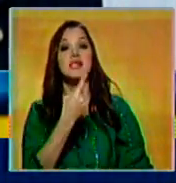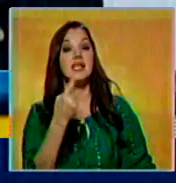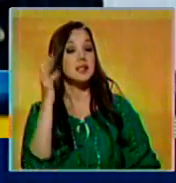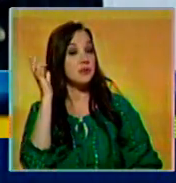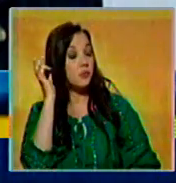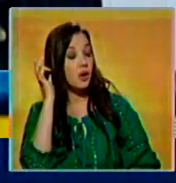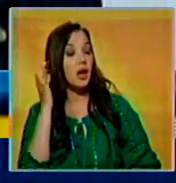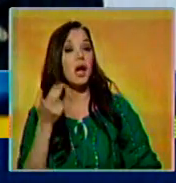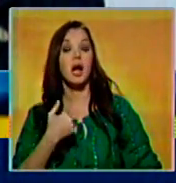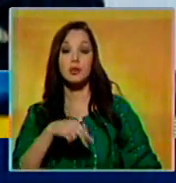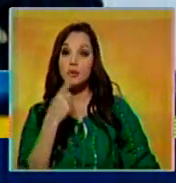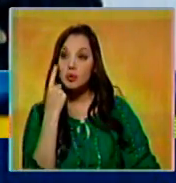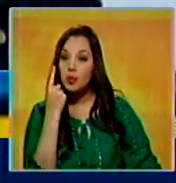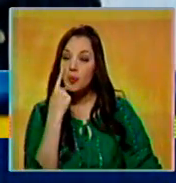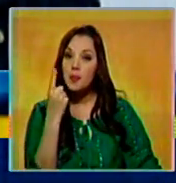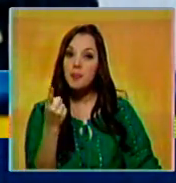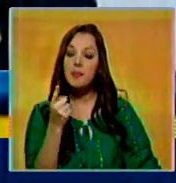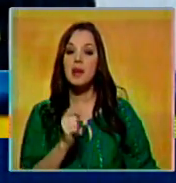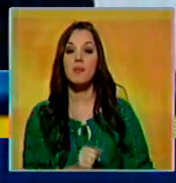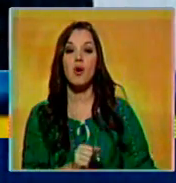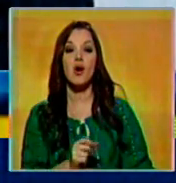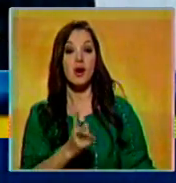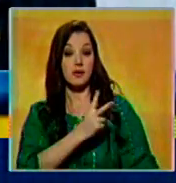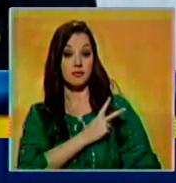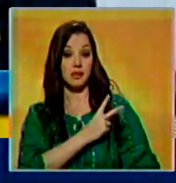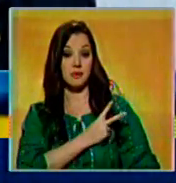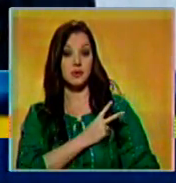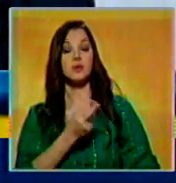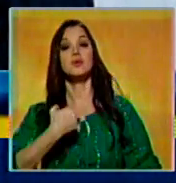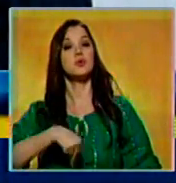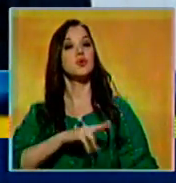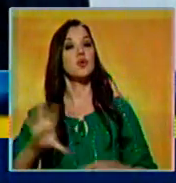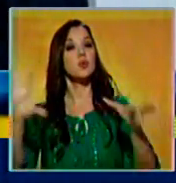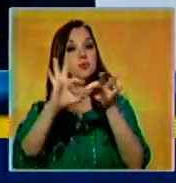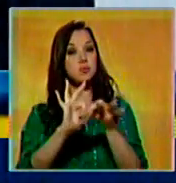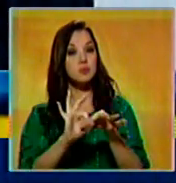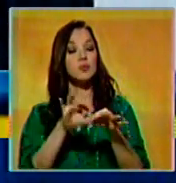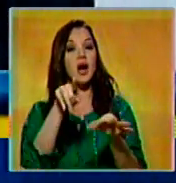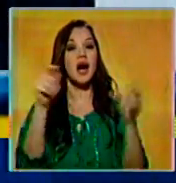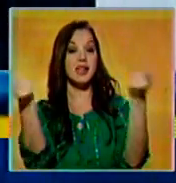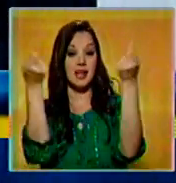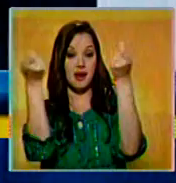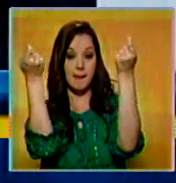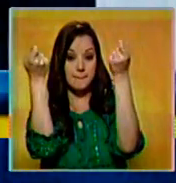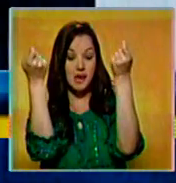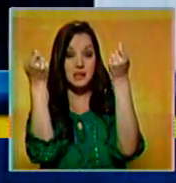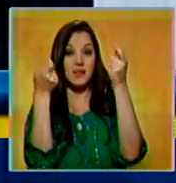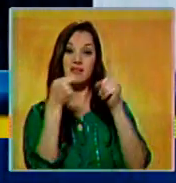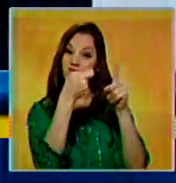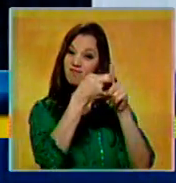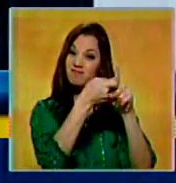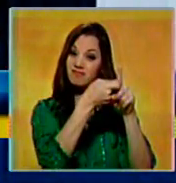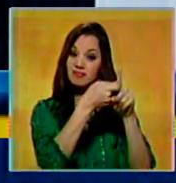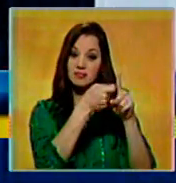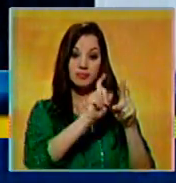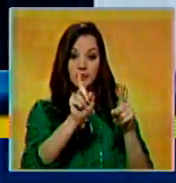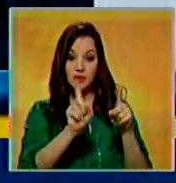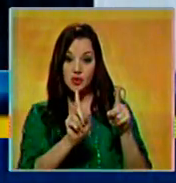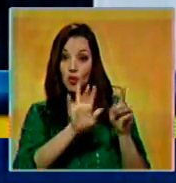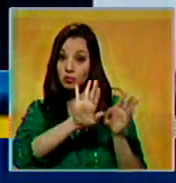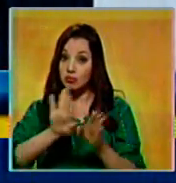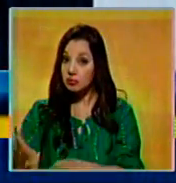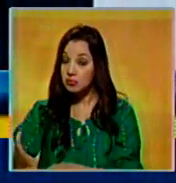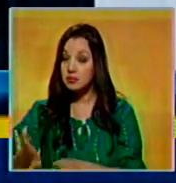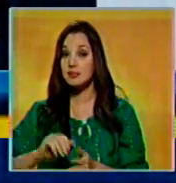ha llamado la atención esta sección de benevi Por eso nos unimos a esta campaña mi reconocimiento a elianta